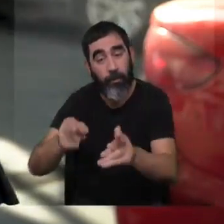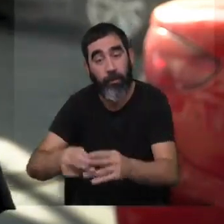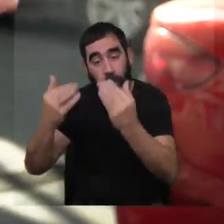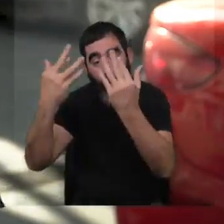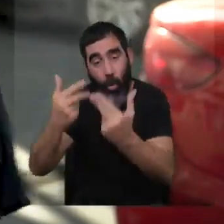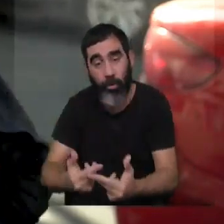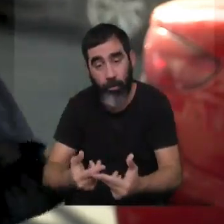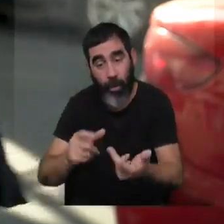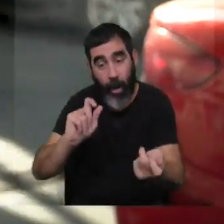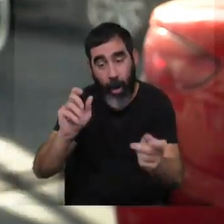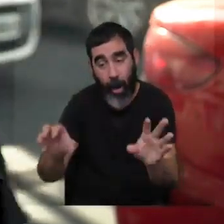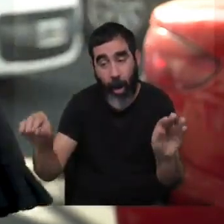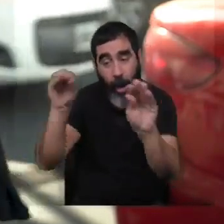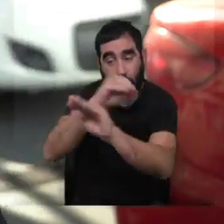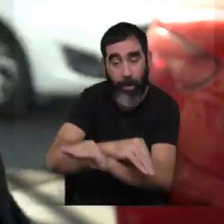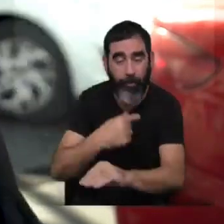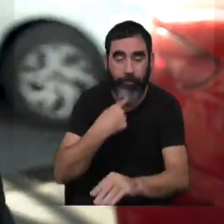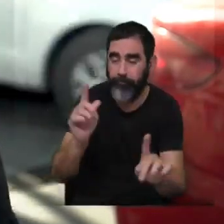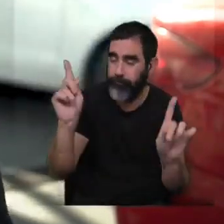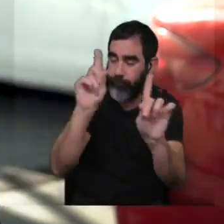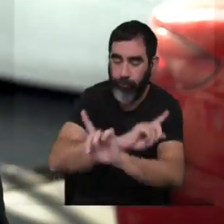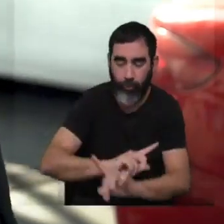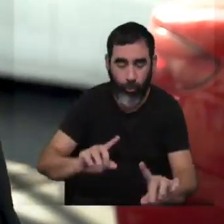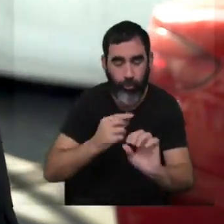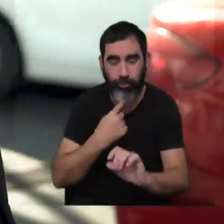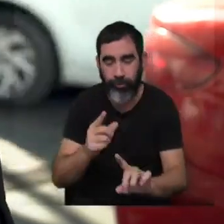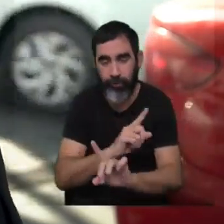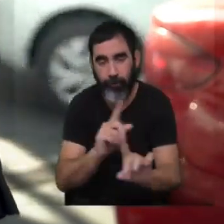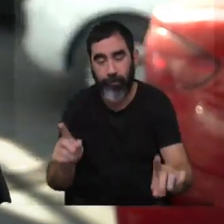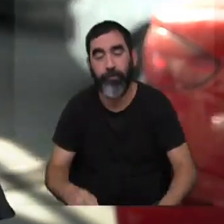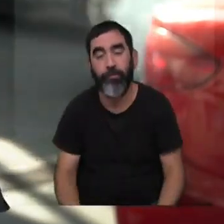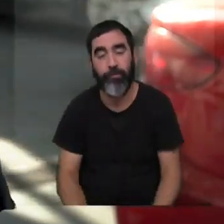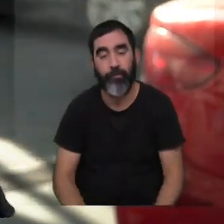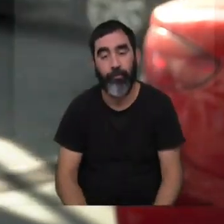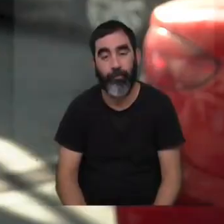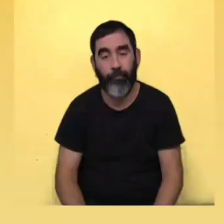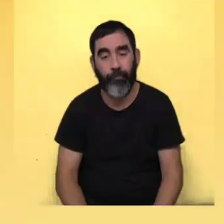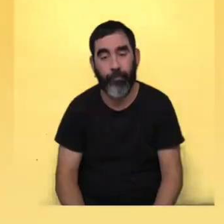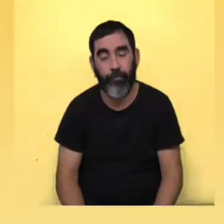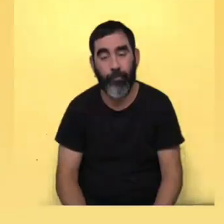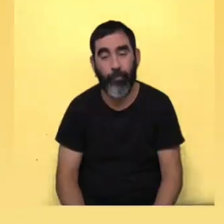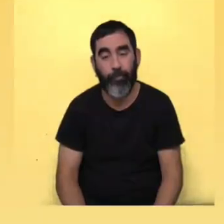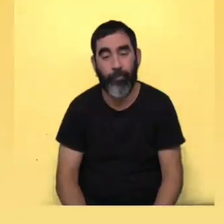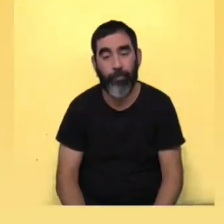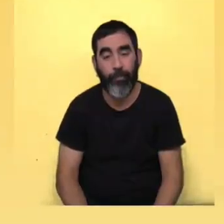ese orden no se da, bueno, no tengo una acumulación de hidrocarburos, no la puedo conseguir.